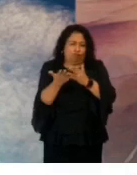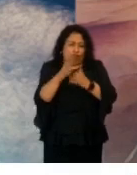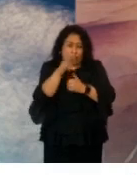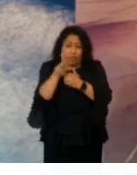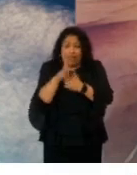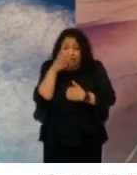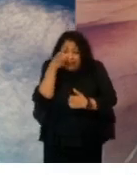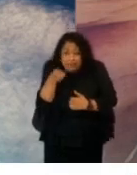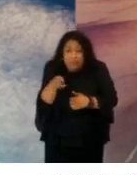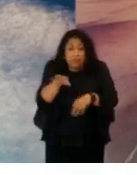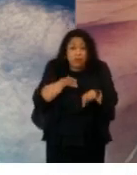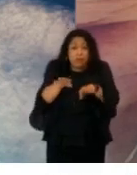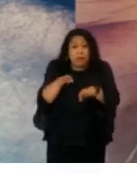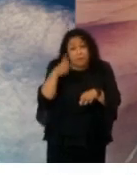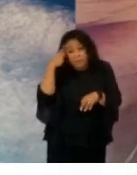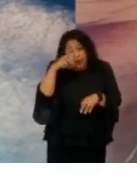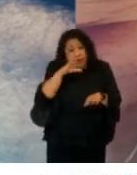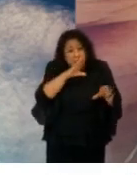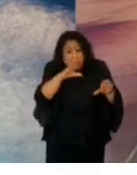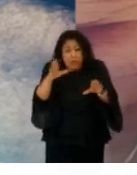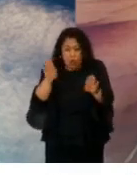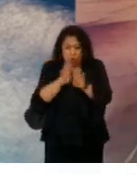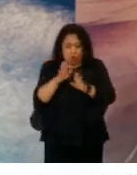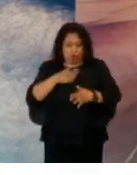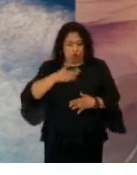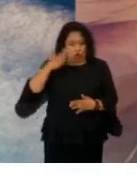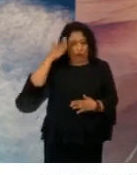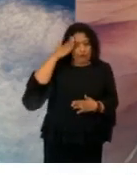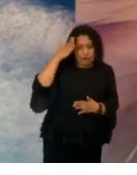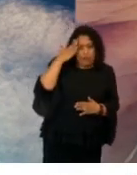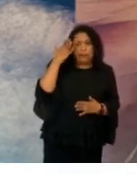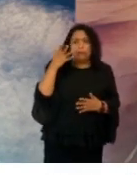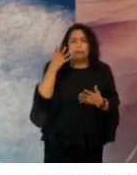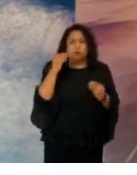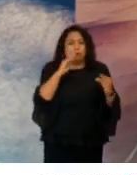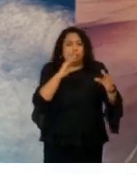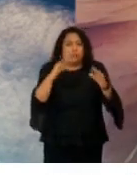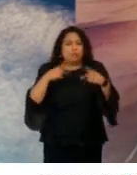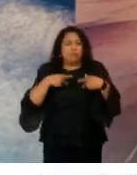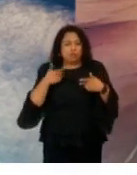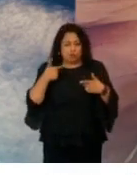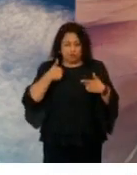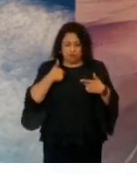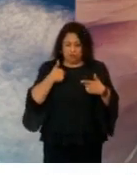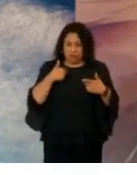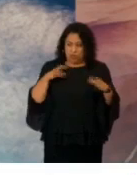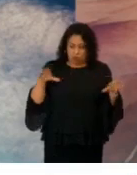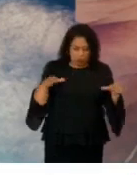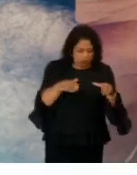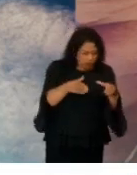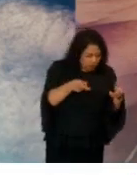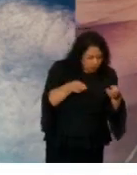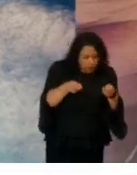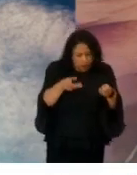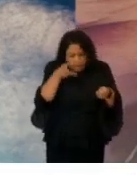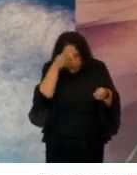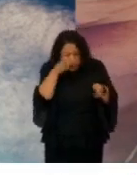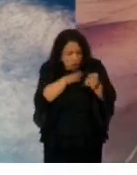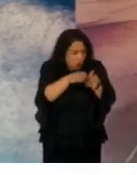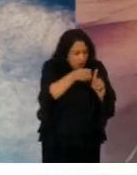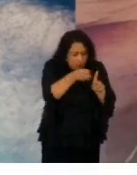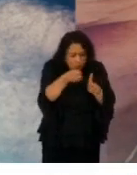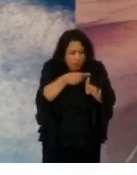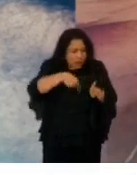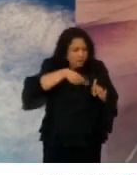significa desarrollar un trabajo de formación de liderazgo, llevar mucha gente a la formación de manejo de sus comunidades, aprender a organizar la